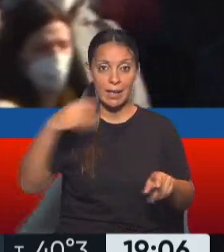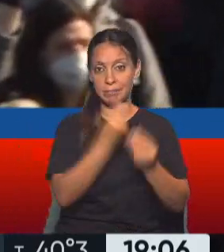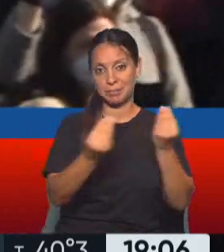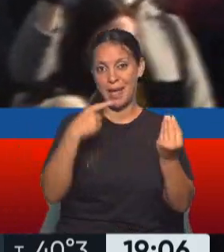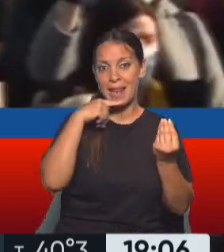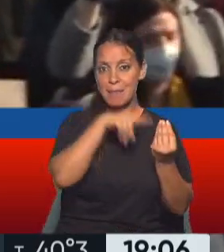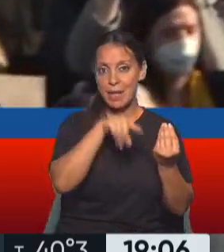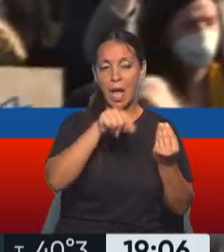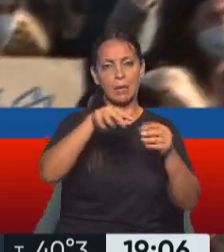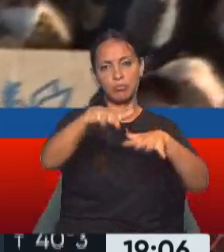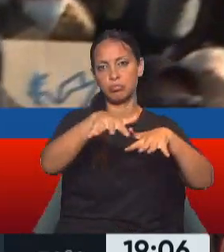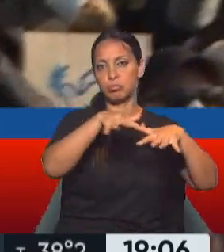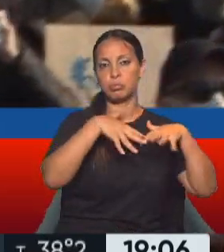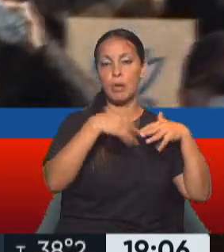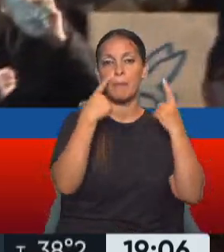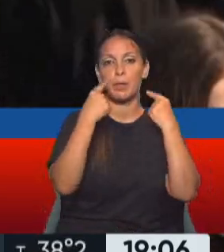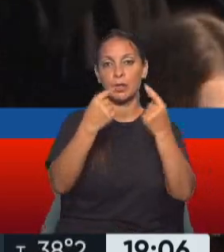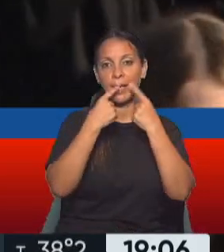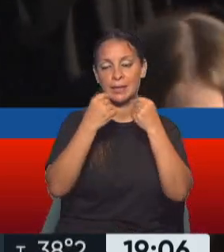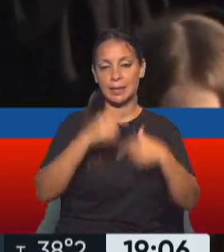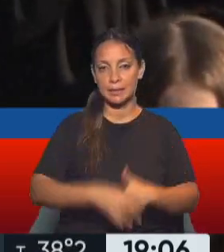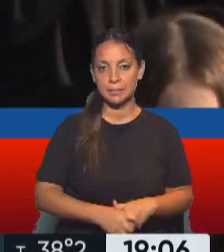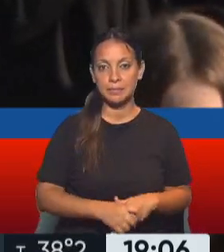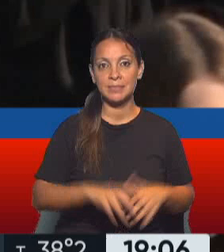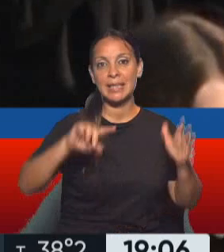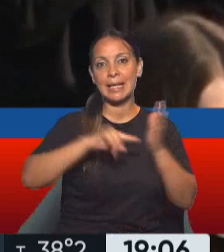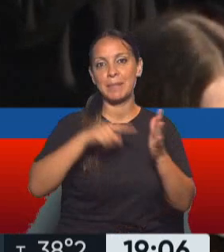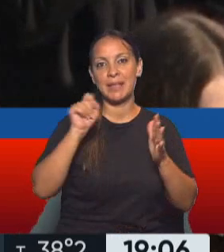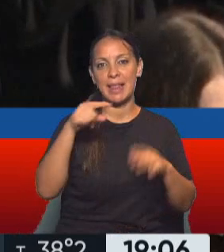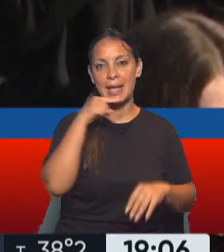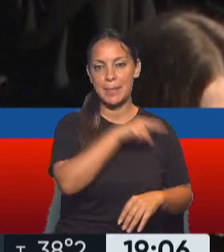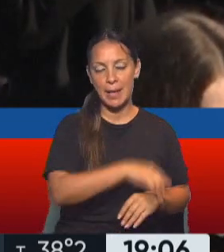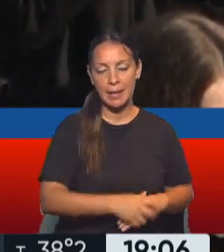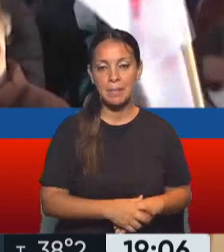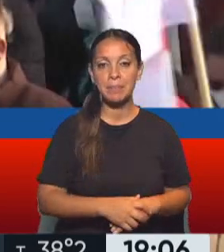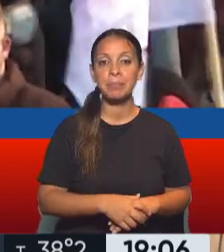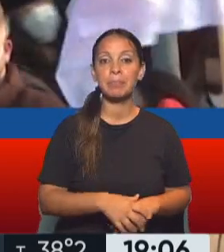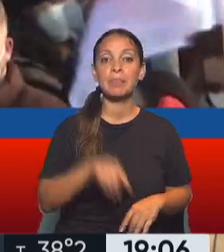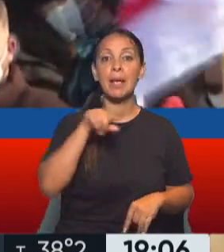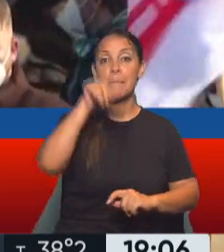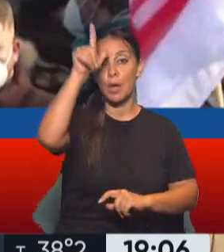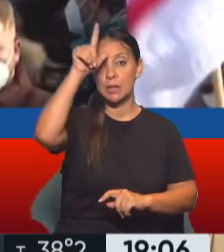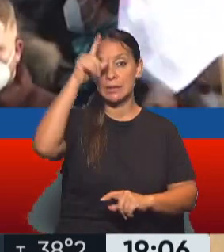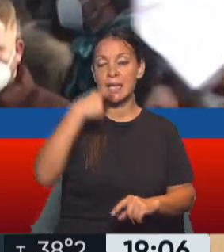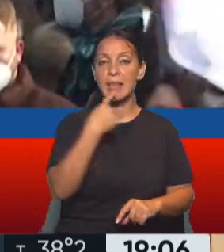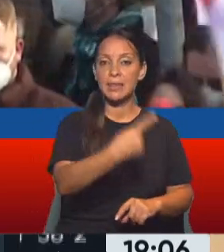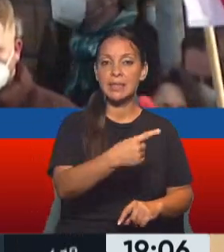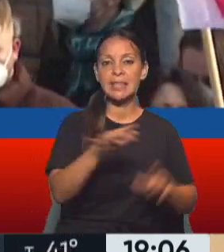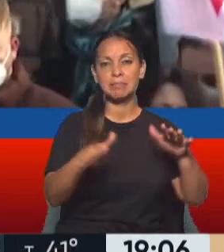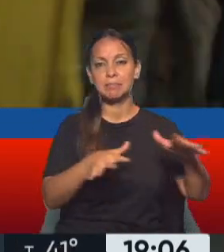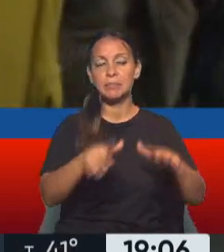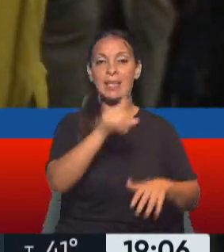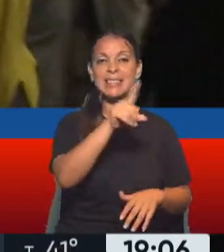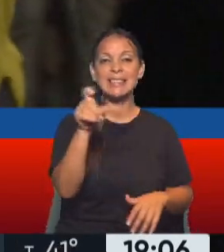las protestas se concentraron en Berlín, la ciudad capital. Allí, según la policía, al menos 100.000 personas